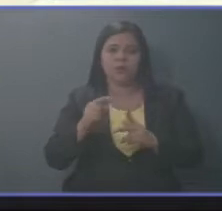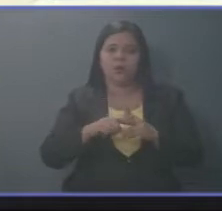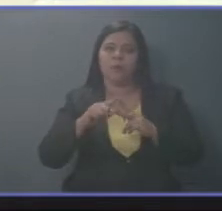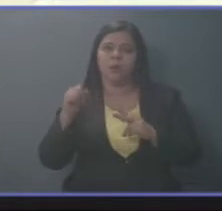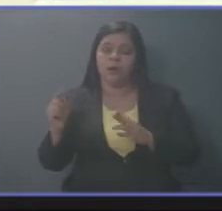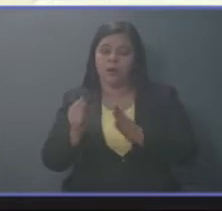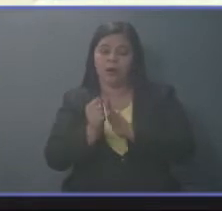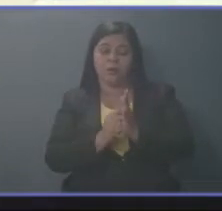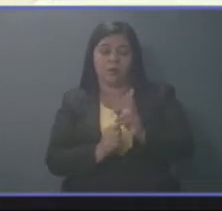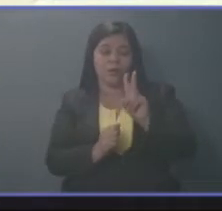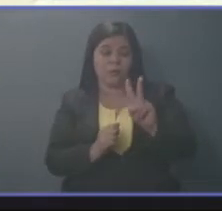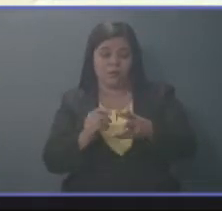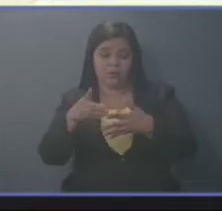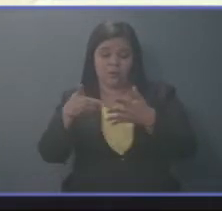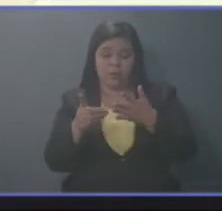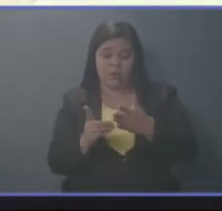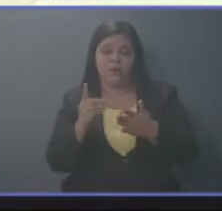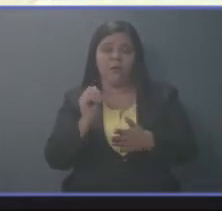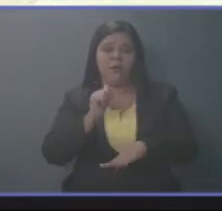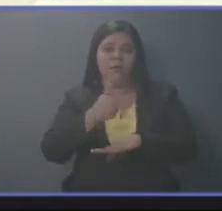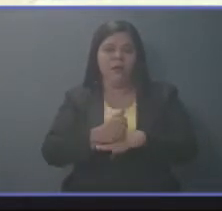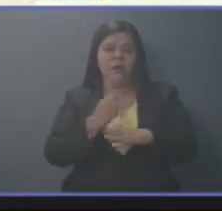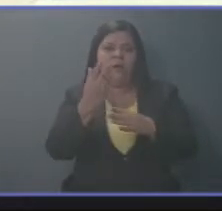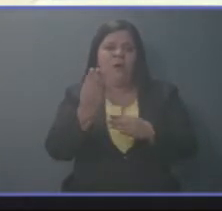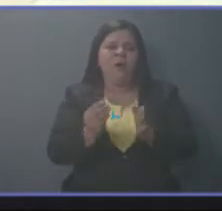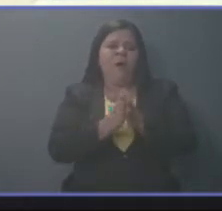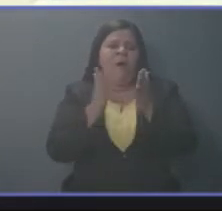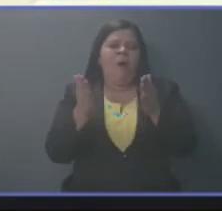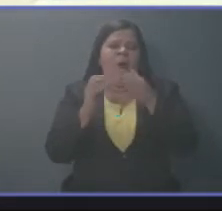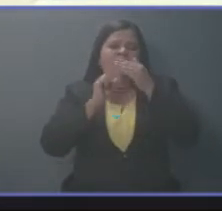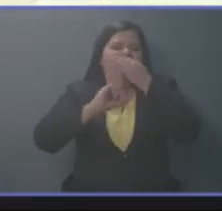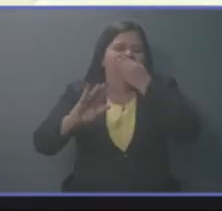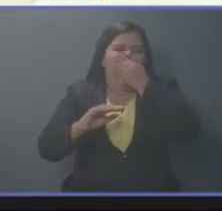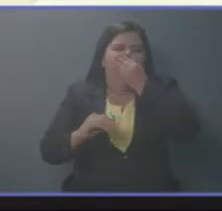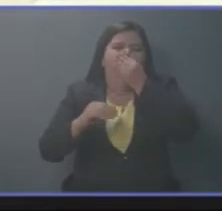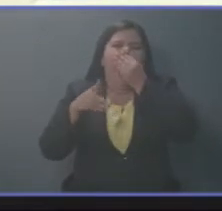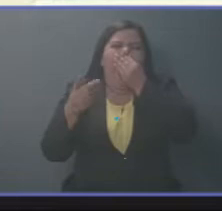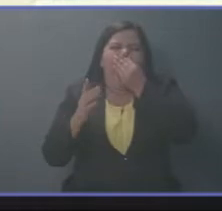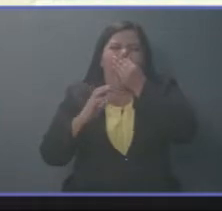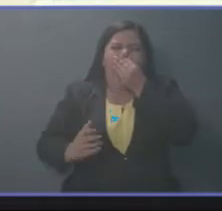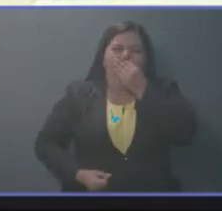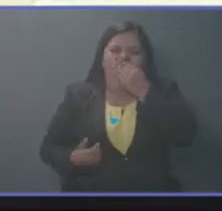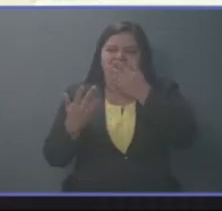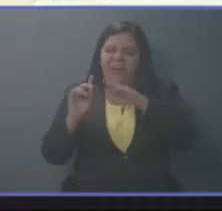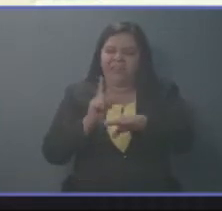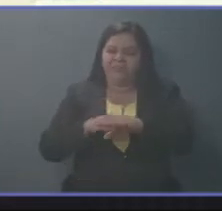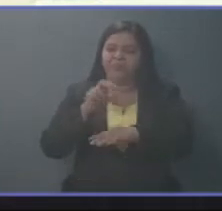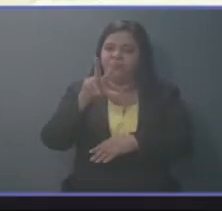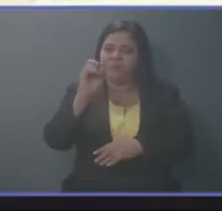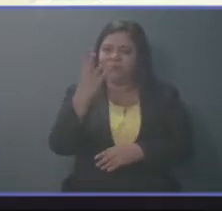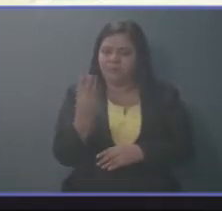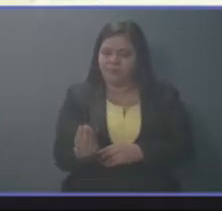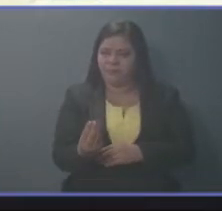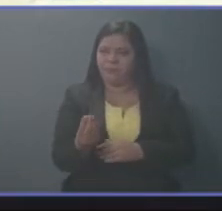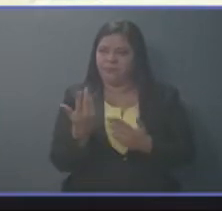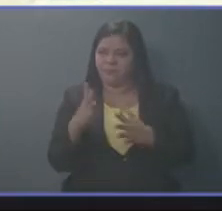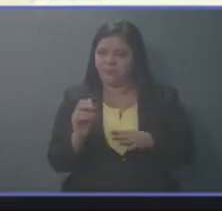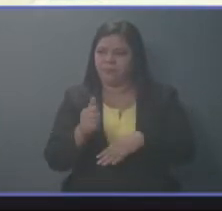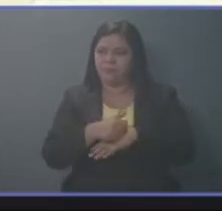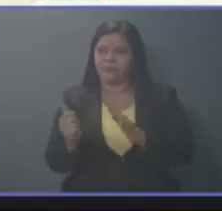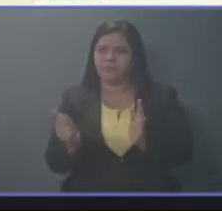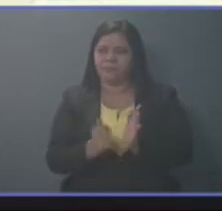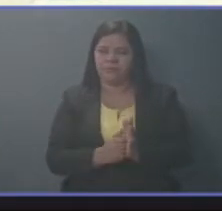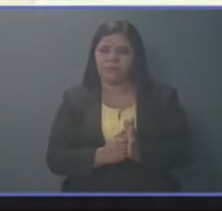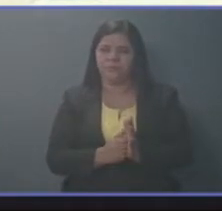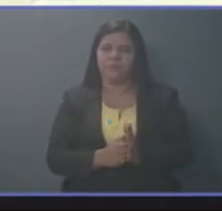2. El presente decreto entrará en vigencia el día de su publicación en el Diario Oficial y tendrá vigencia por 30 días, dado en el Salón Azul